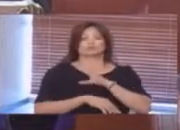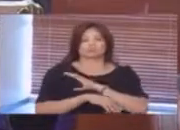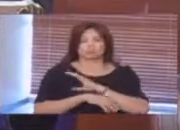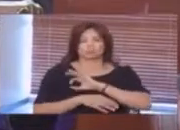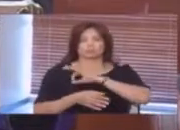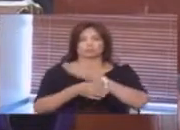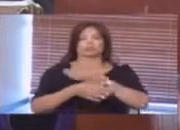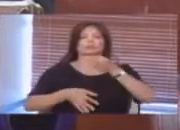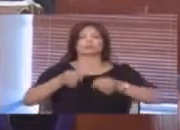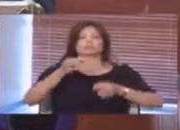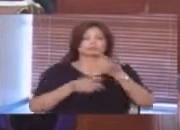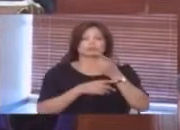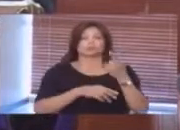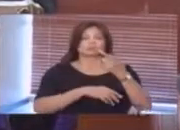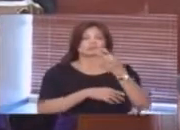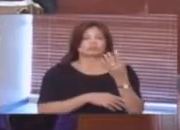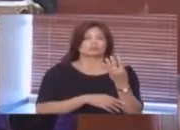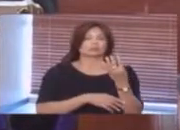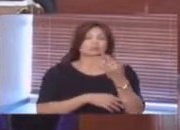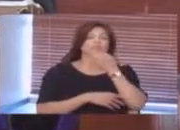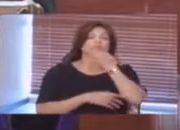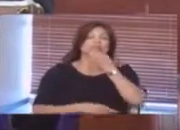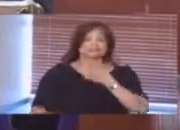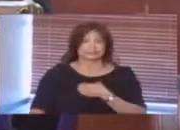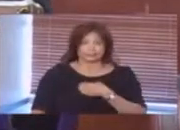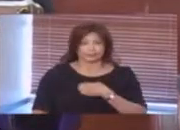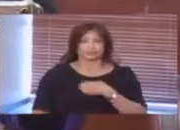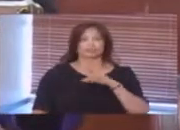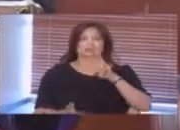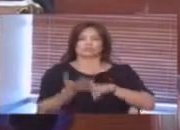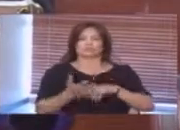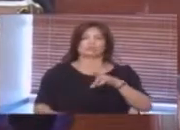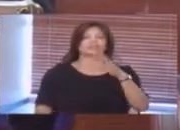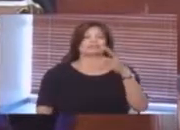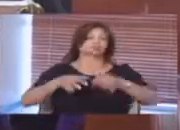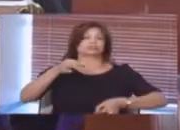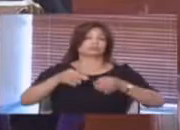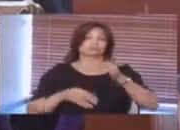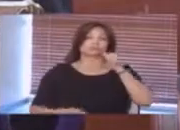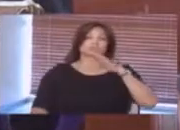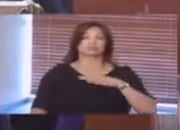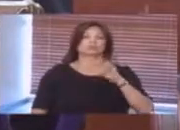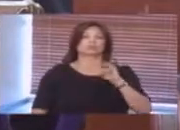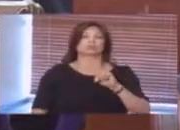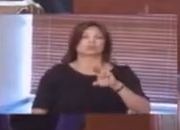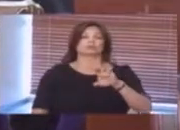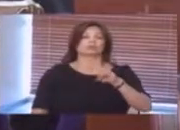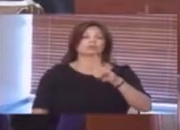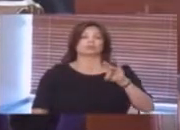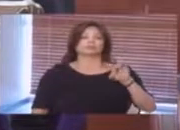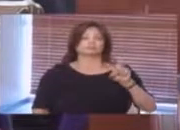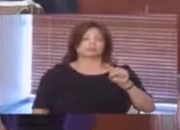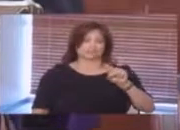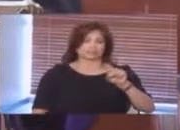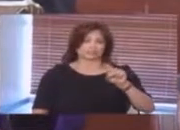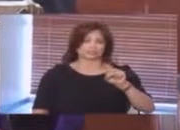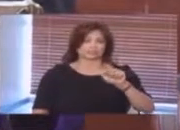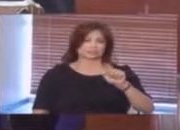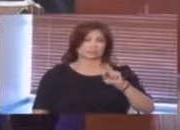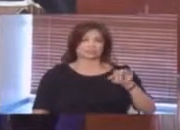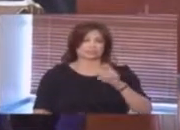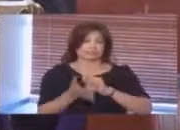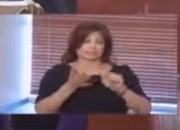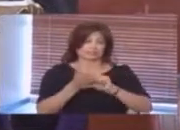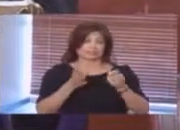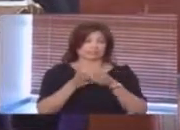Judicial de fecha 14 de diciembre del 2016, señora Mercedes A. Minervino,